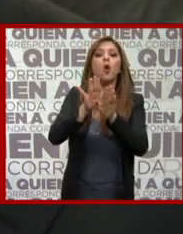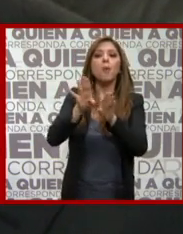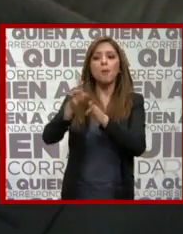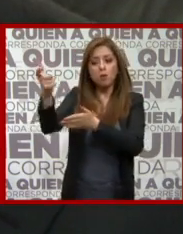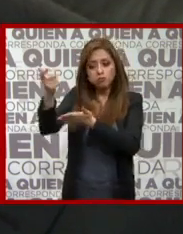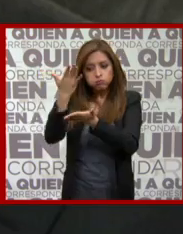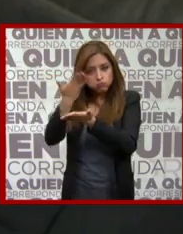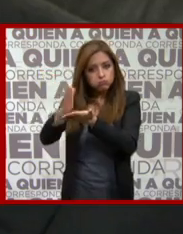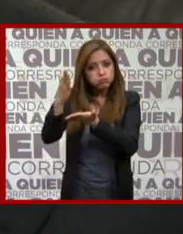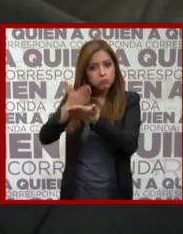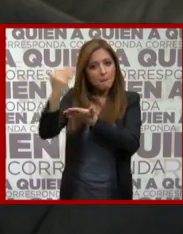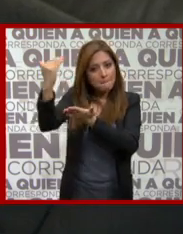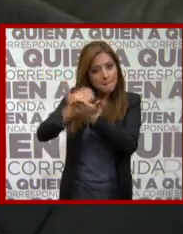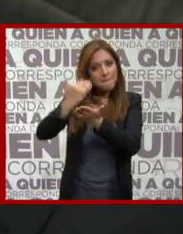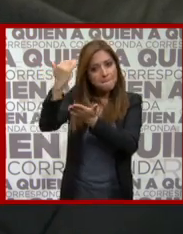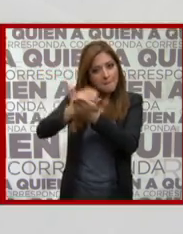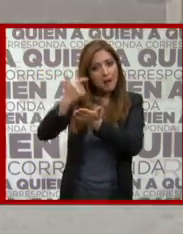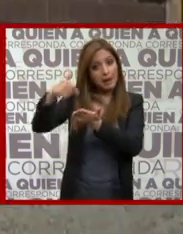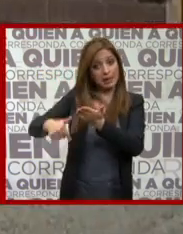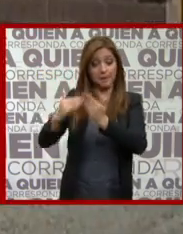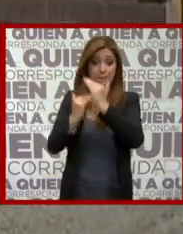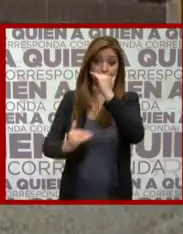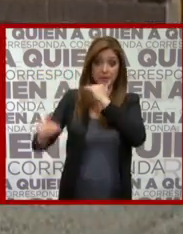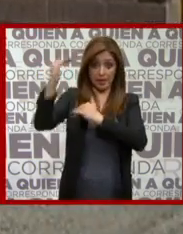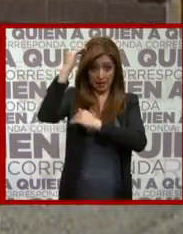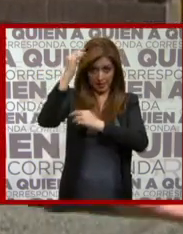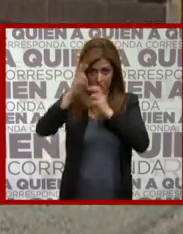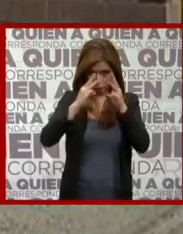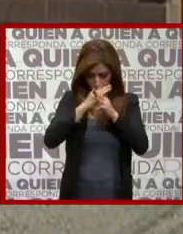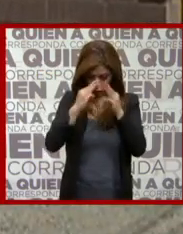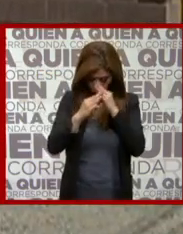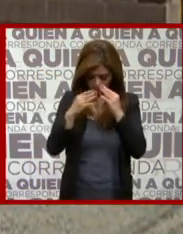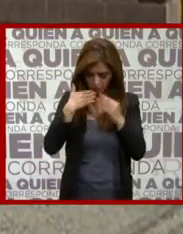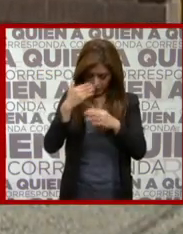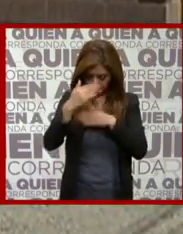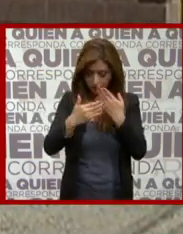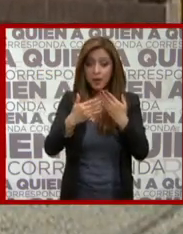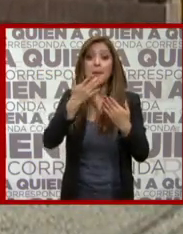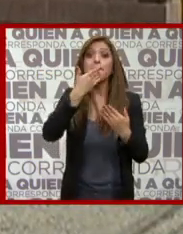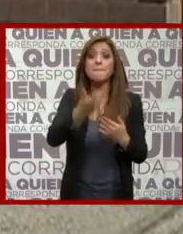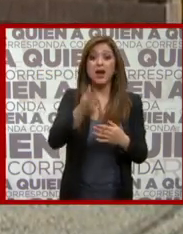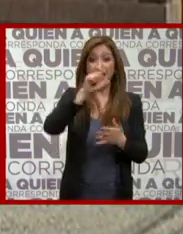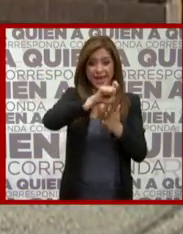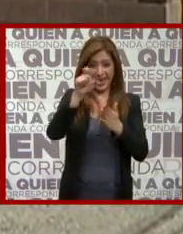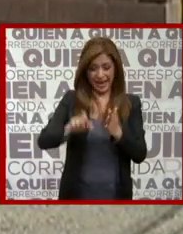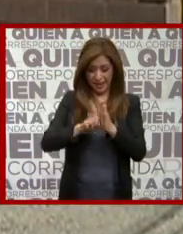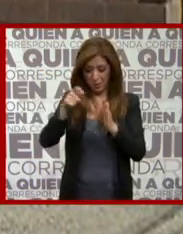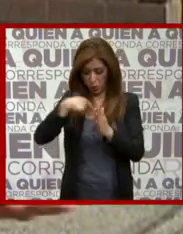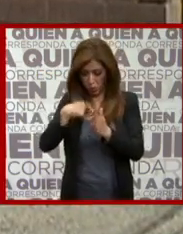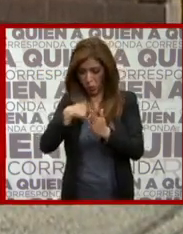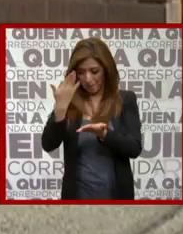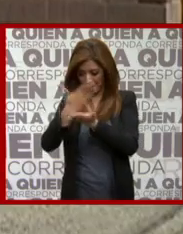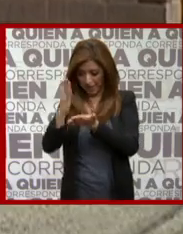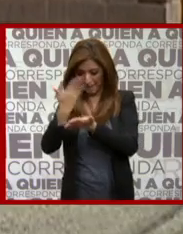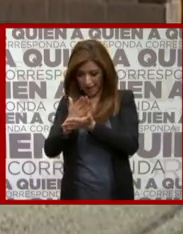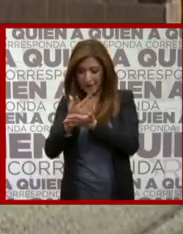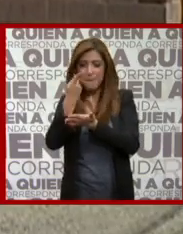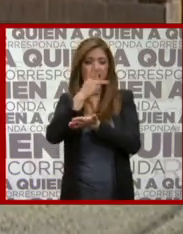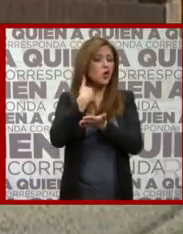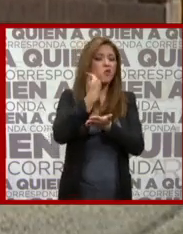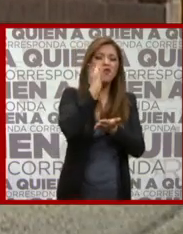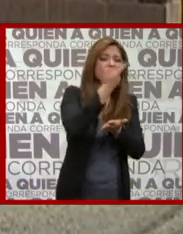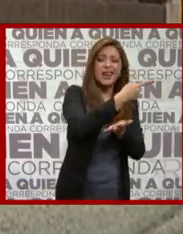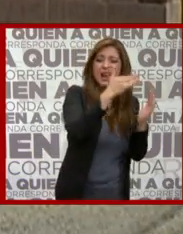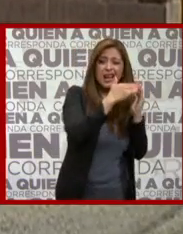más avanzadas en el mundo. Si hay voluntad de pago, hay solución. Pero si el acreditado desea regresar su casa, existen dos sistemas.